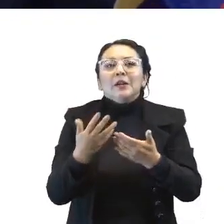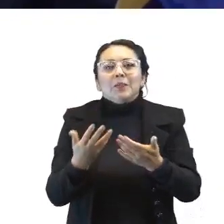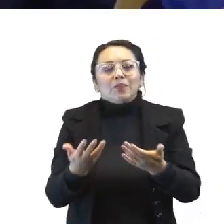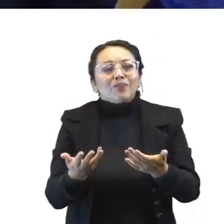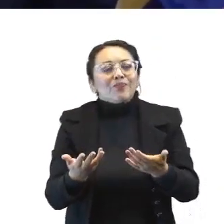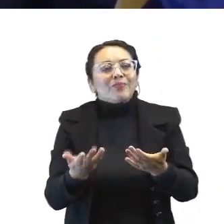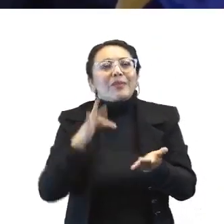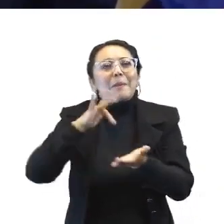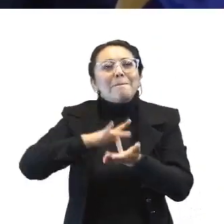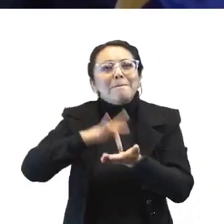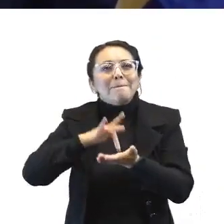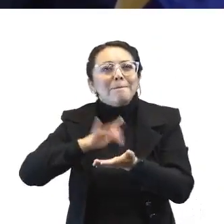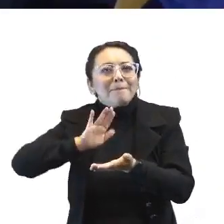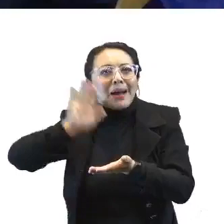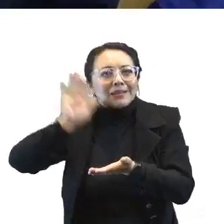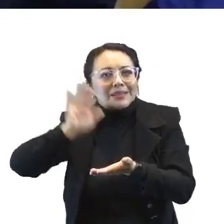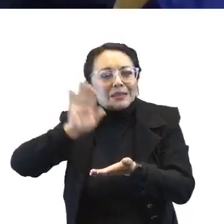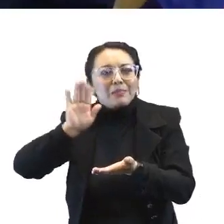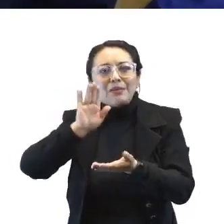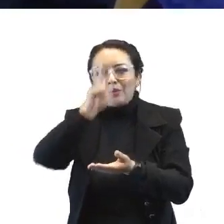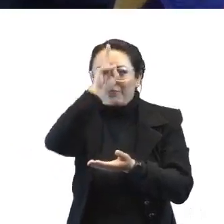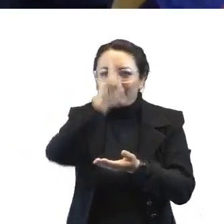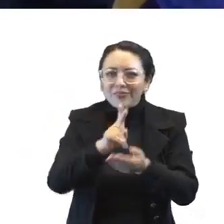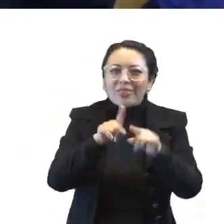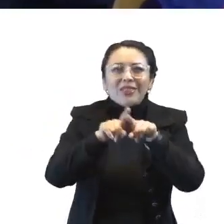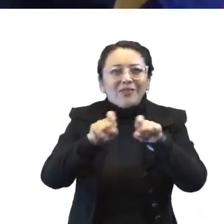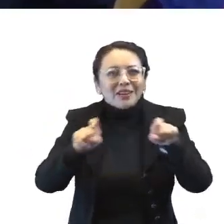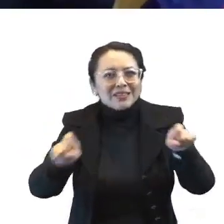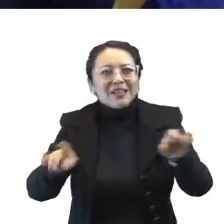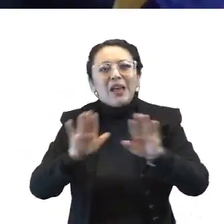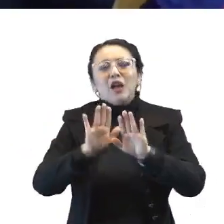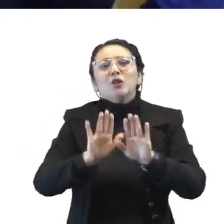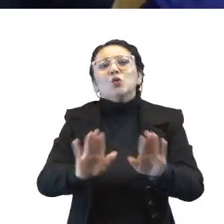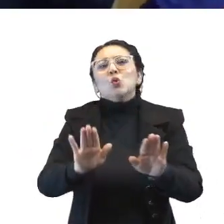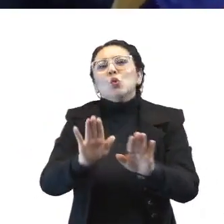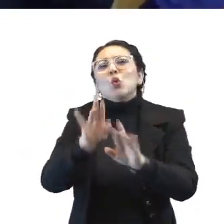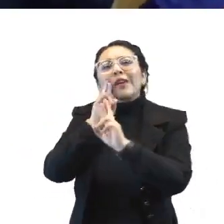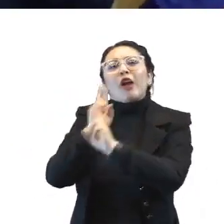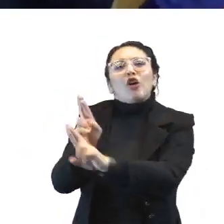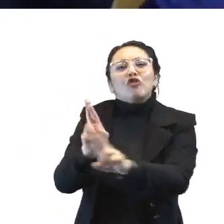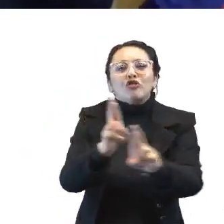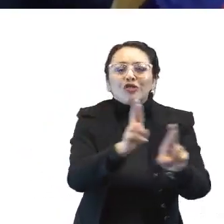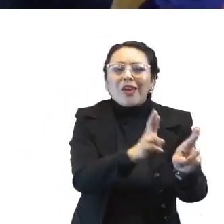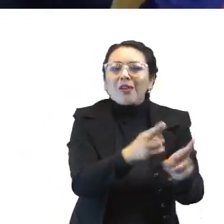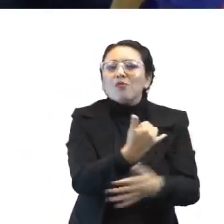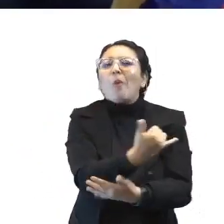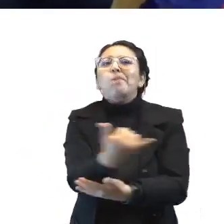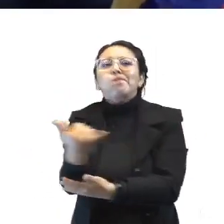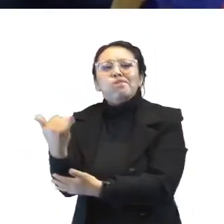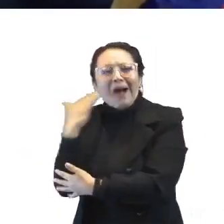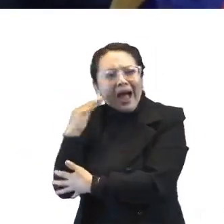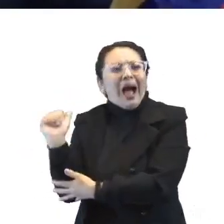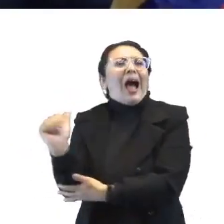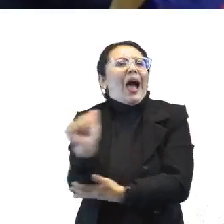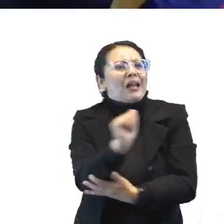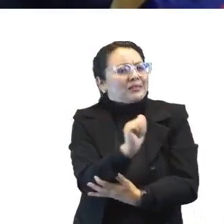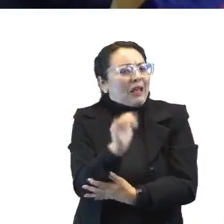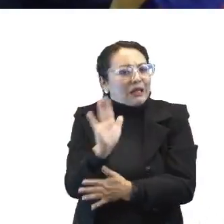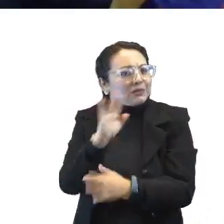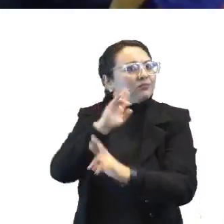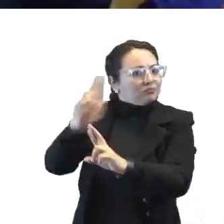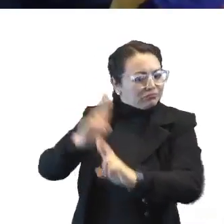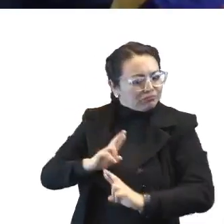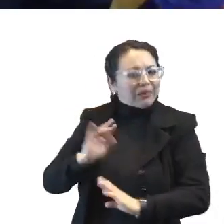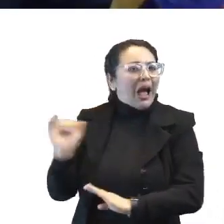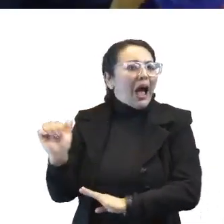Esa participación en la diversidad, reconociendo la diversidad de lo que somos las mujeres. Y esto